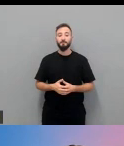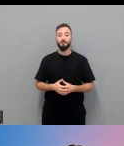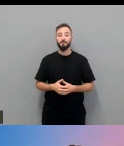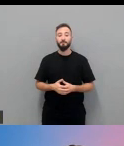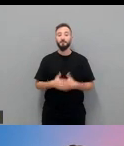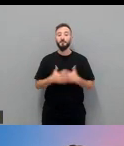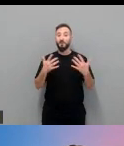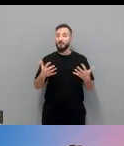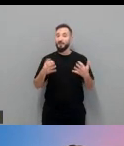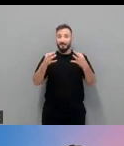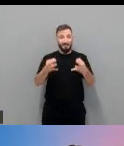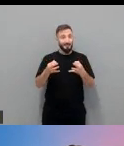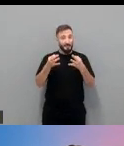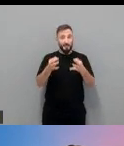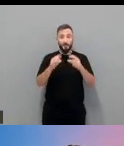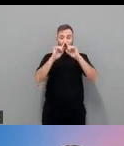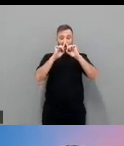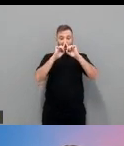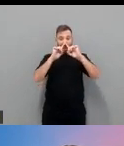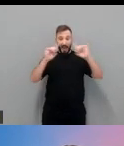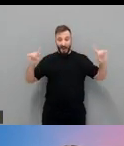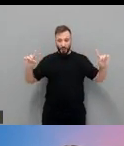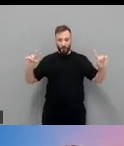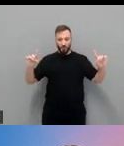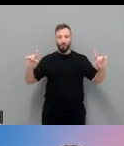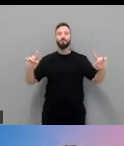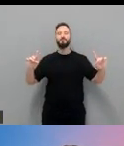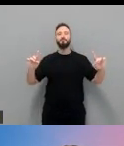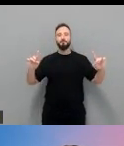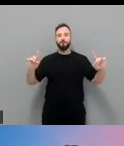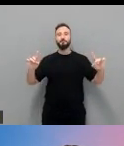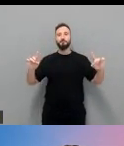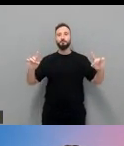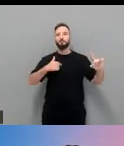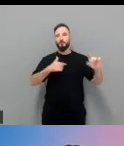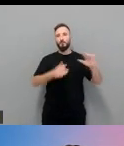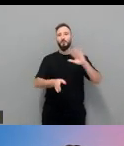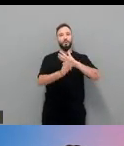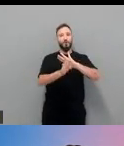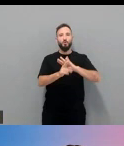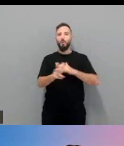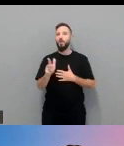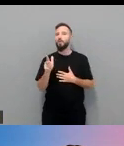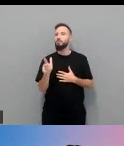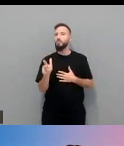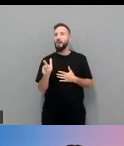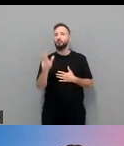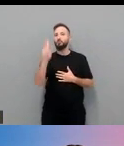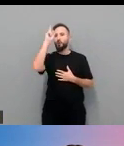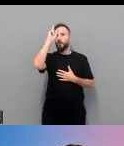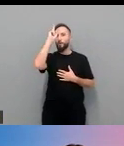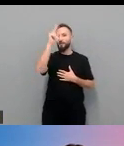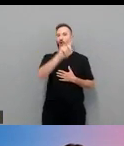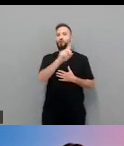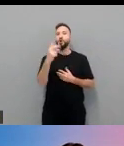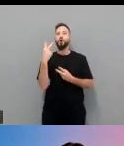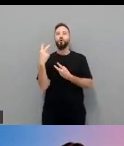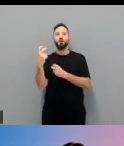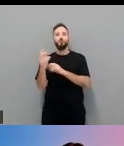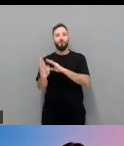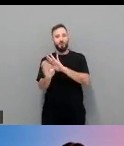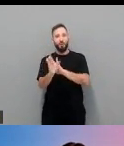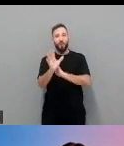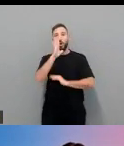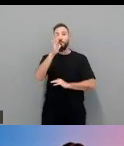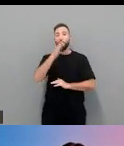y que hay que justificar en el año siempre que seguimos teniendo derecho a esas pensiones no contributivas porque no superamos el